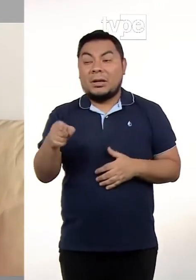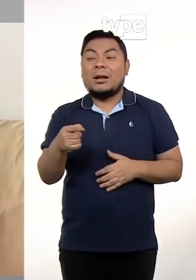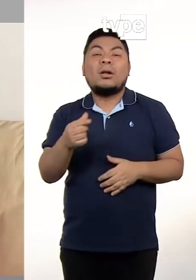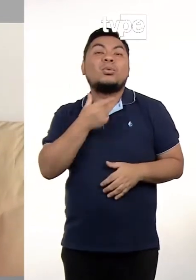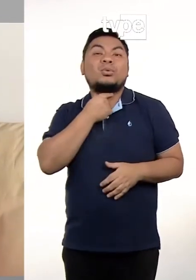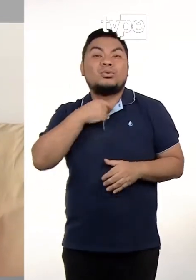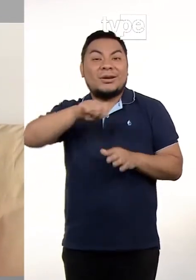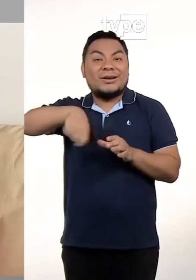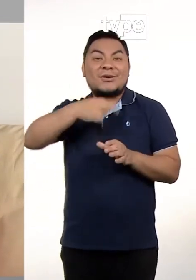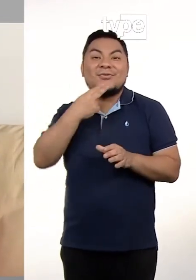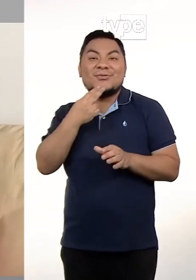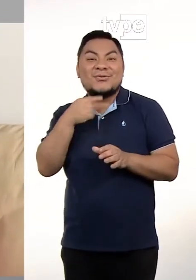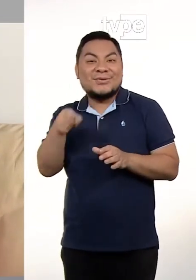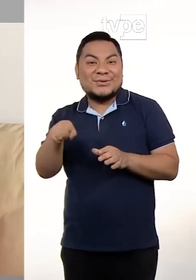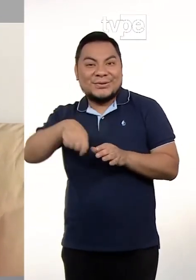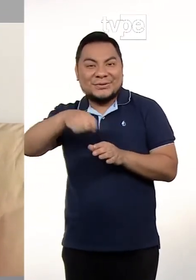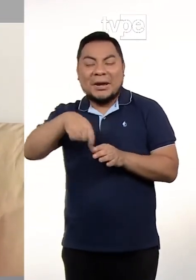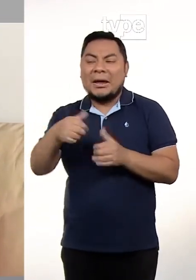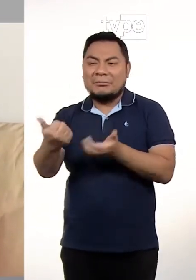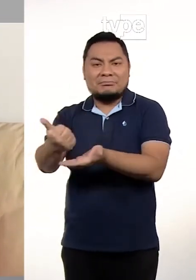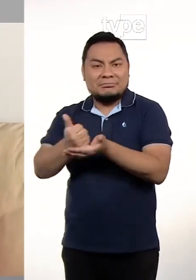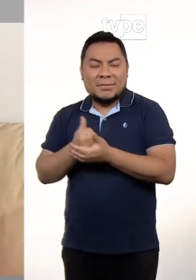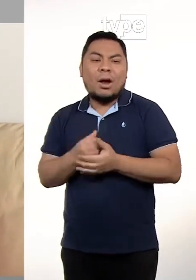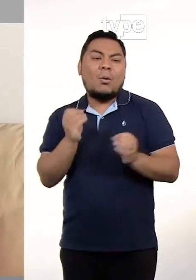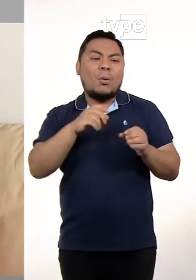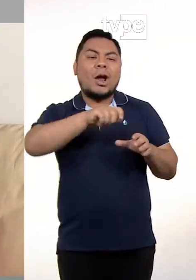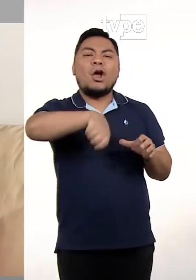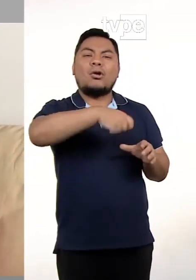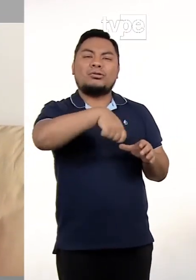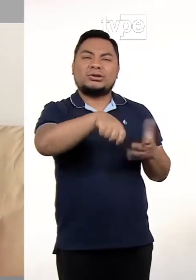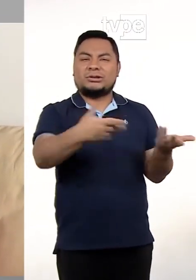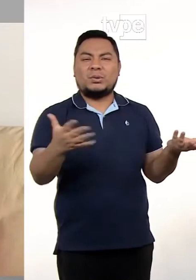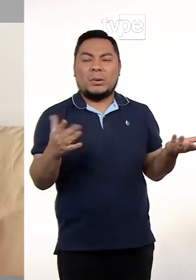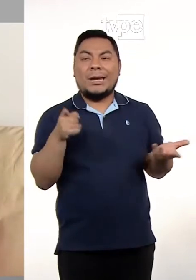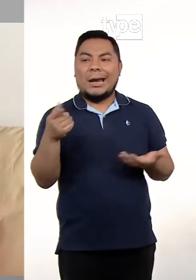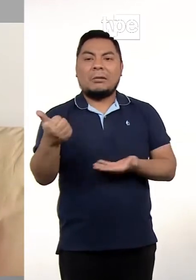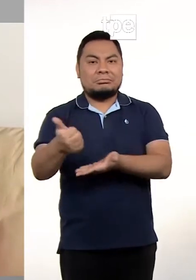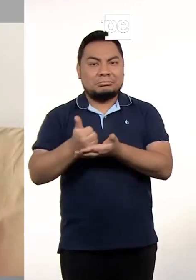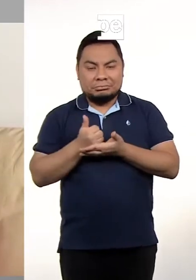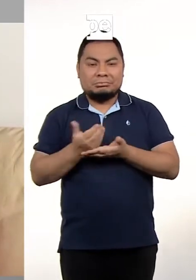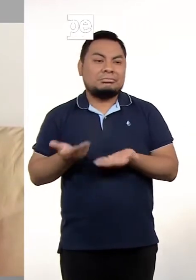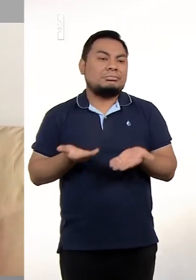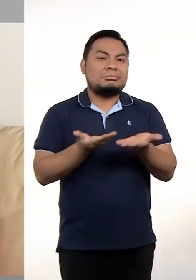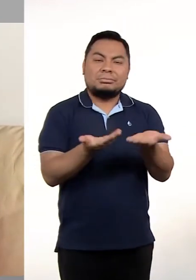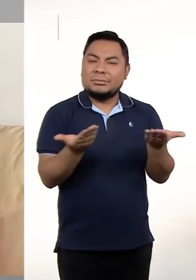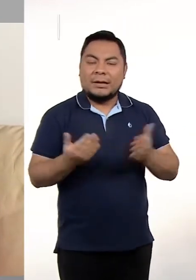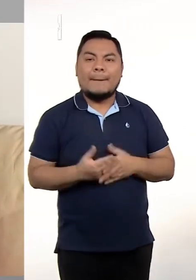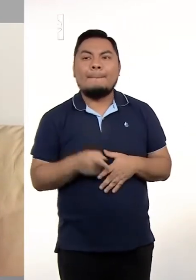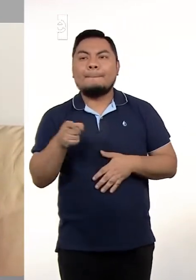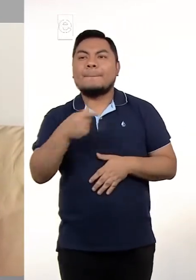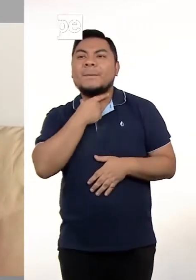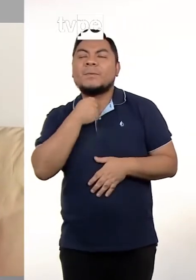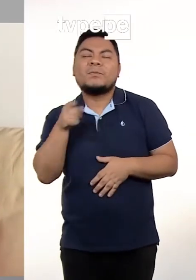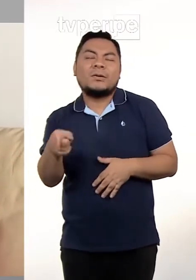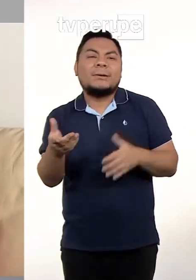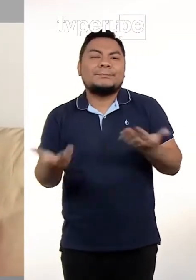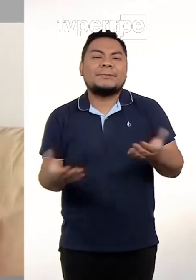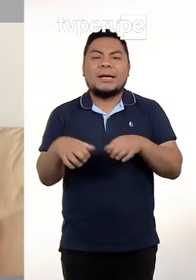la repostería, le gustará más apoyarnos en la cocina, le gustará